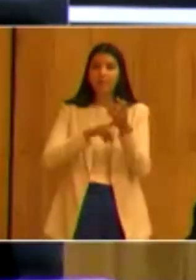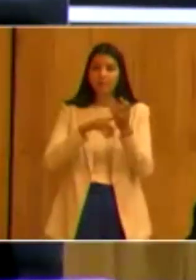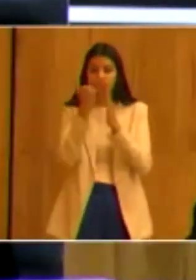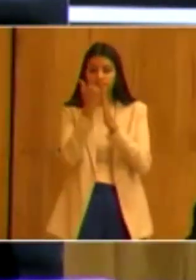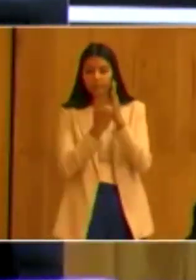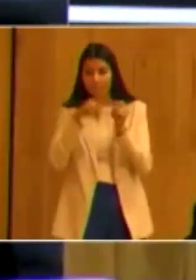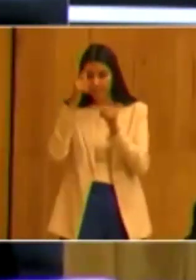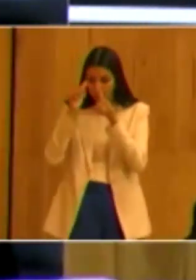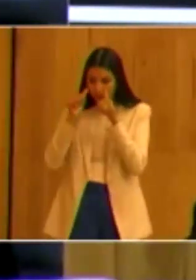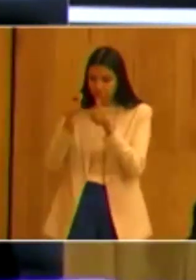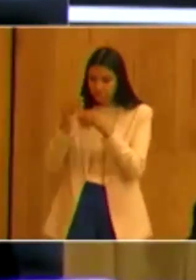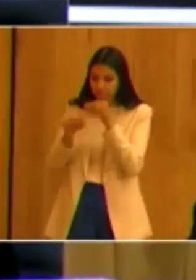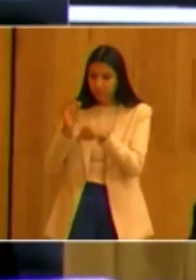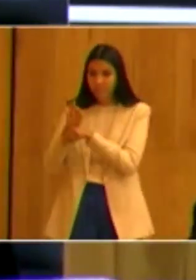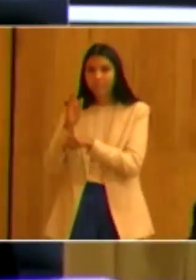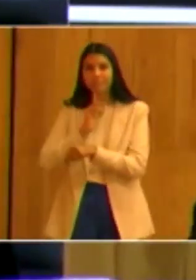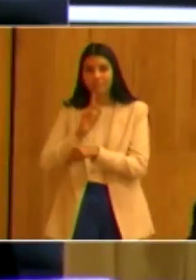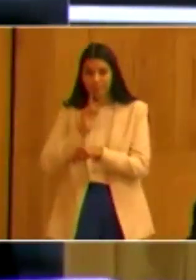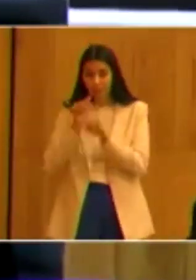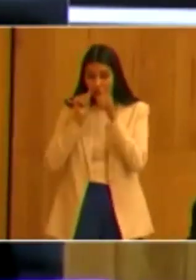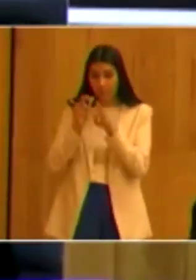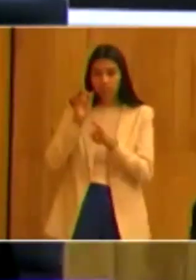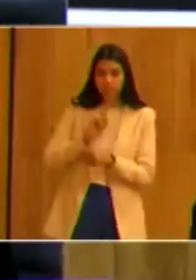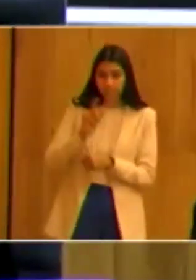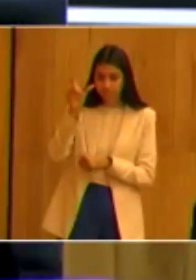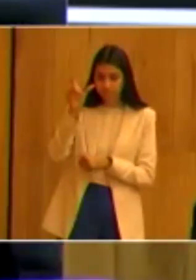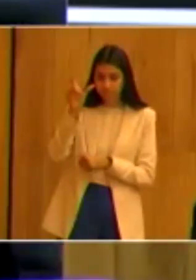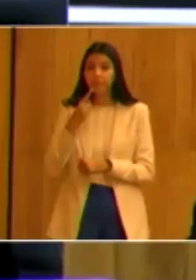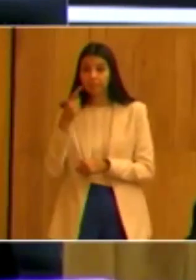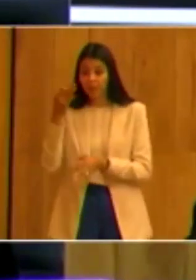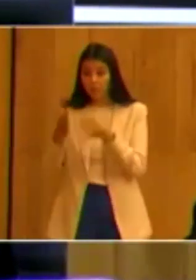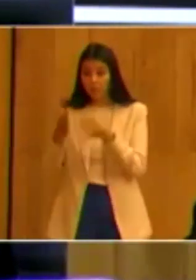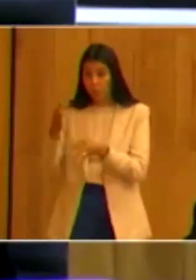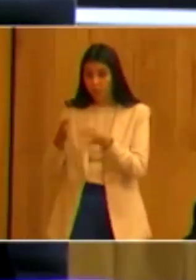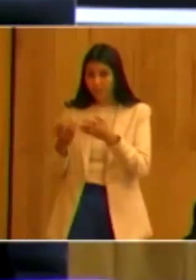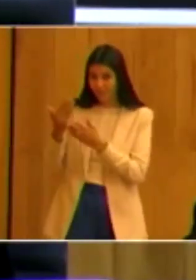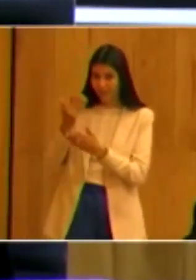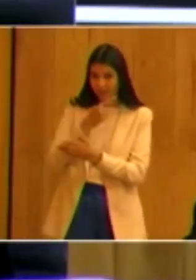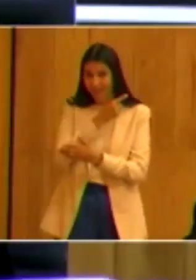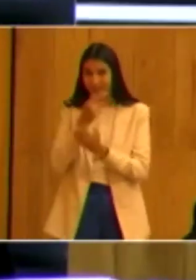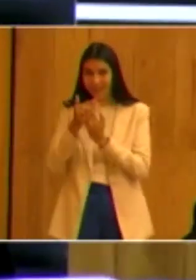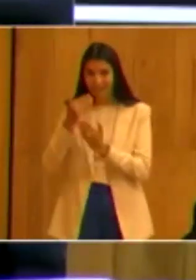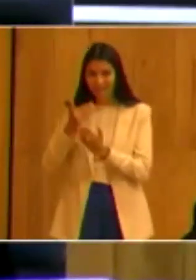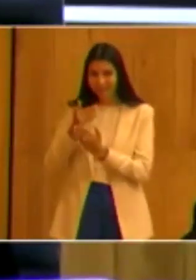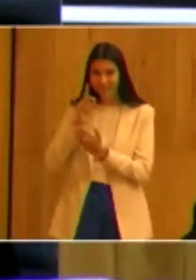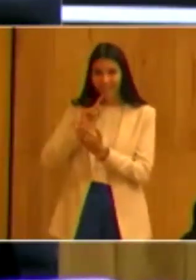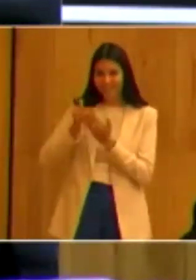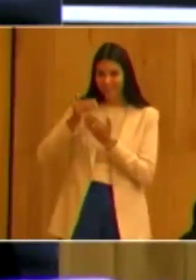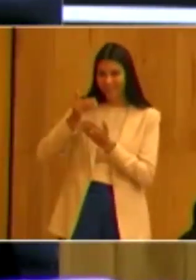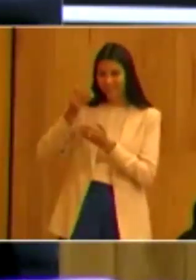con perspectiva de género y refleja mucho de lo que la jueza acaba de proyectar en los videos.